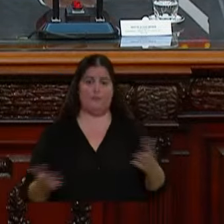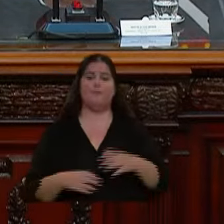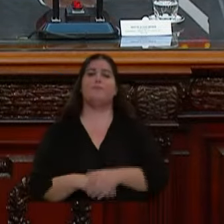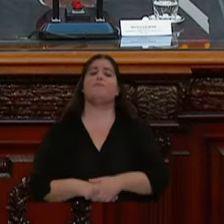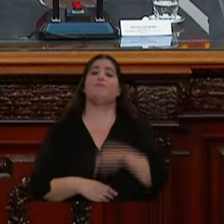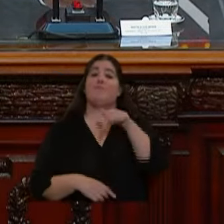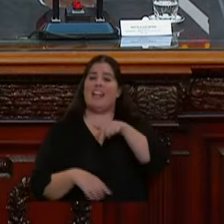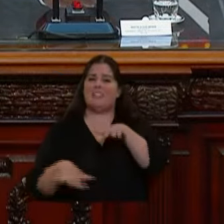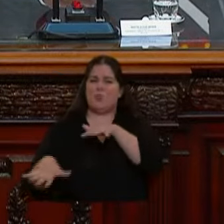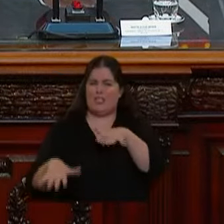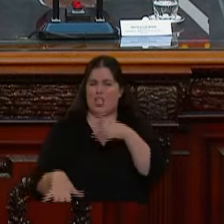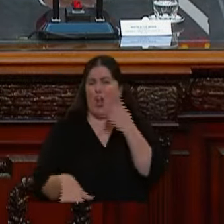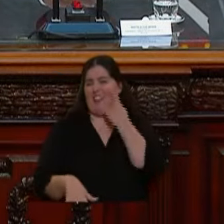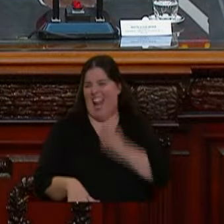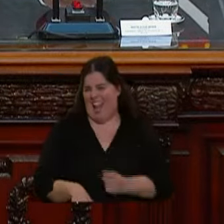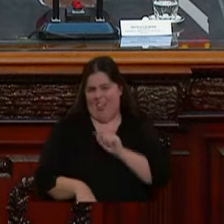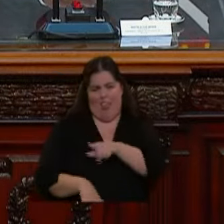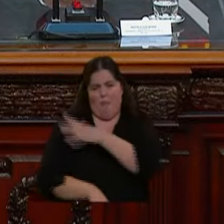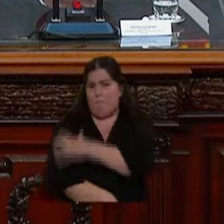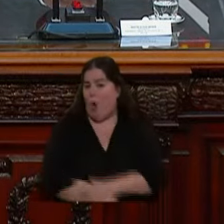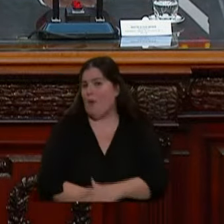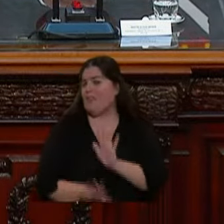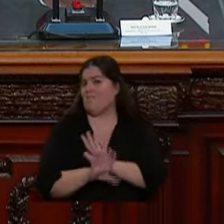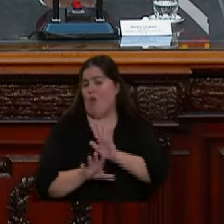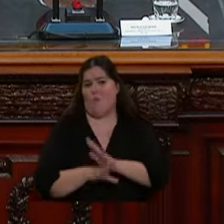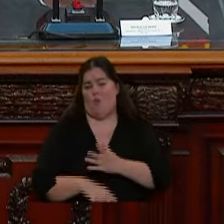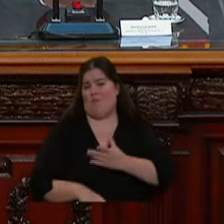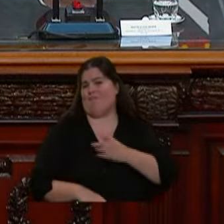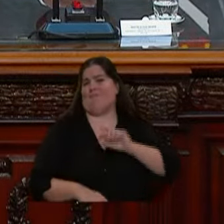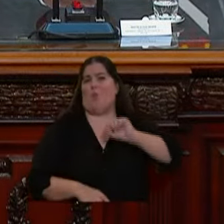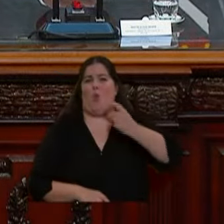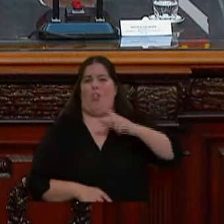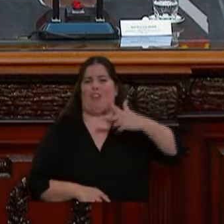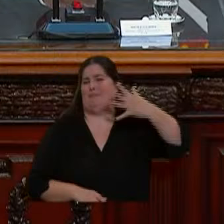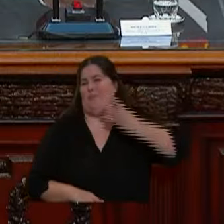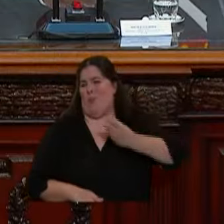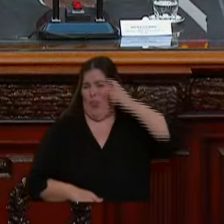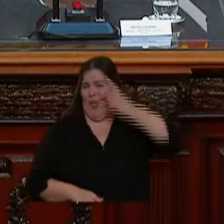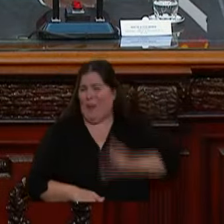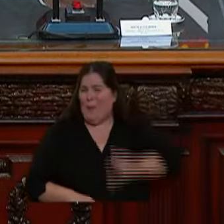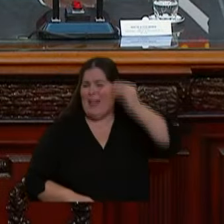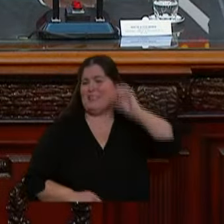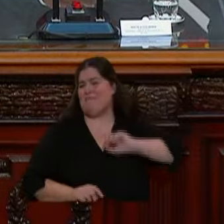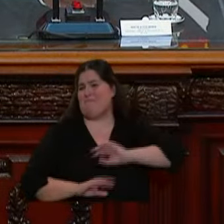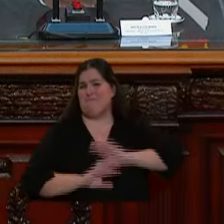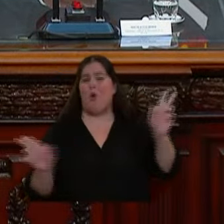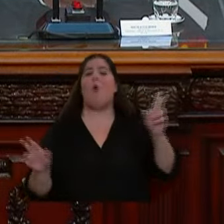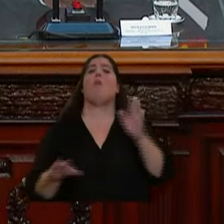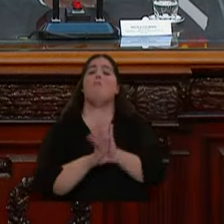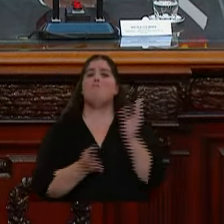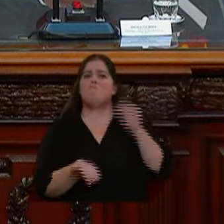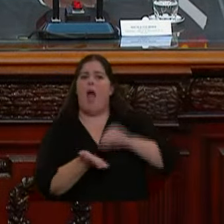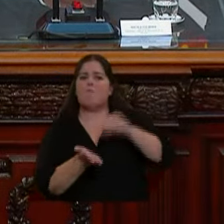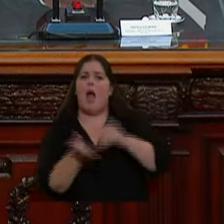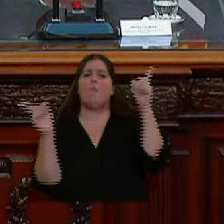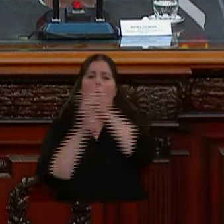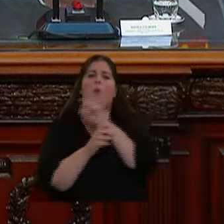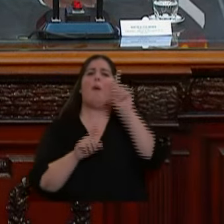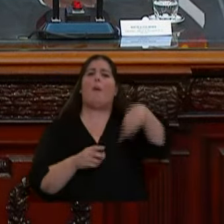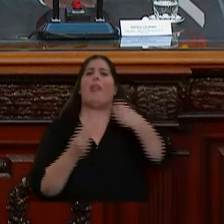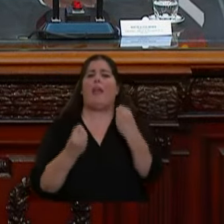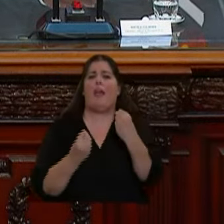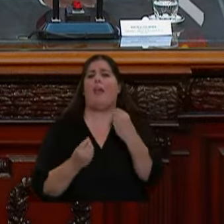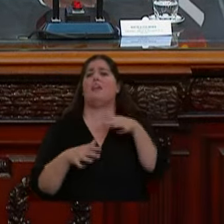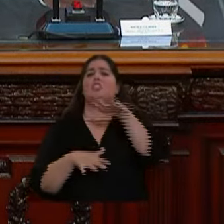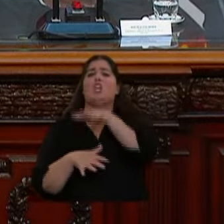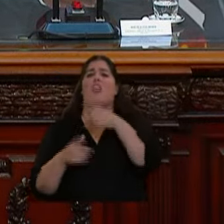esta tragedia de la pobreza, que se ha multiplicado por 10 en los últimos 50 años, se le suman como problemas adicionales deudas sociales